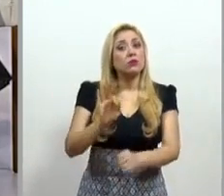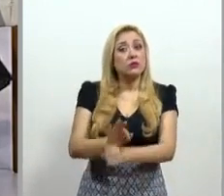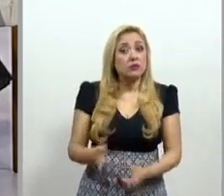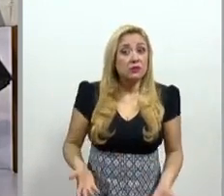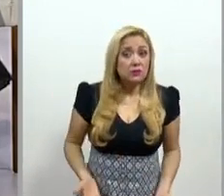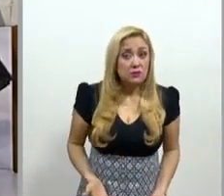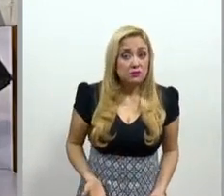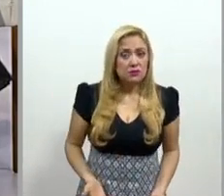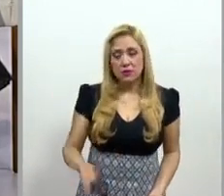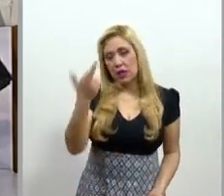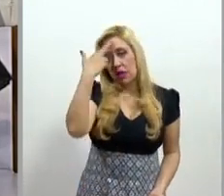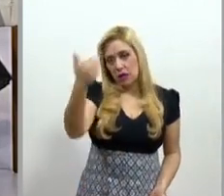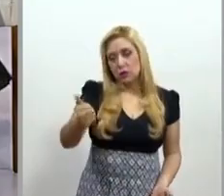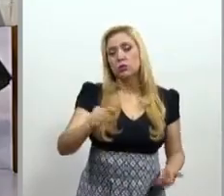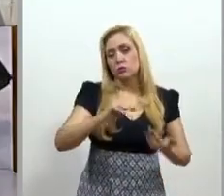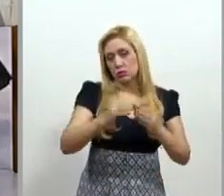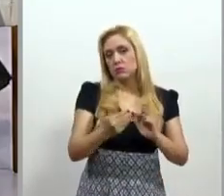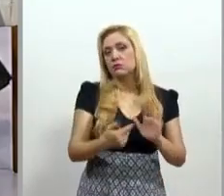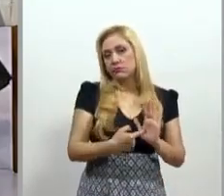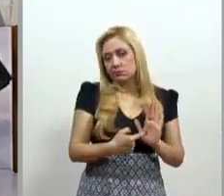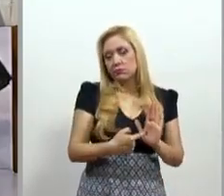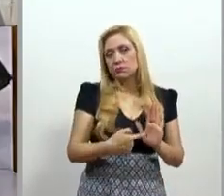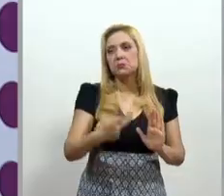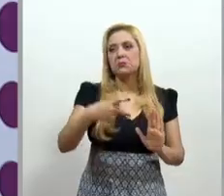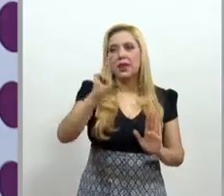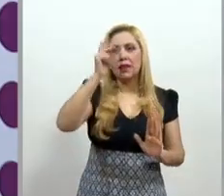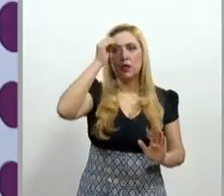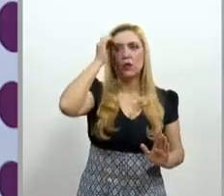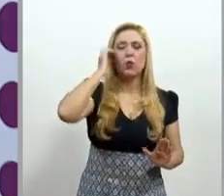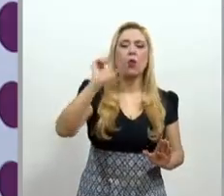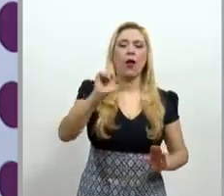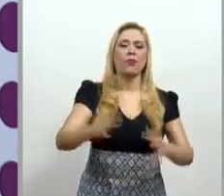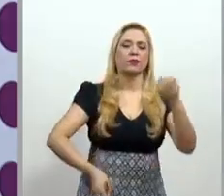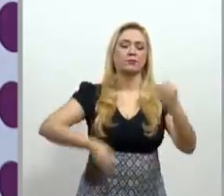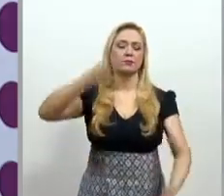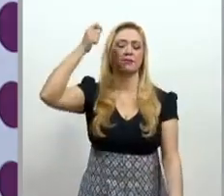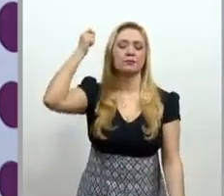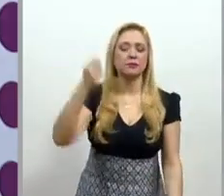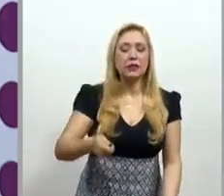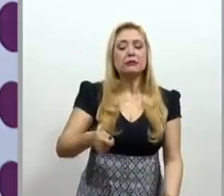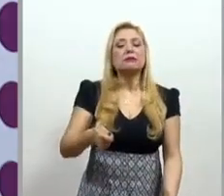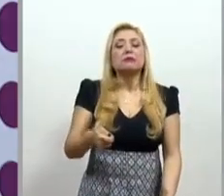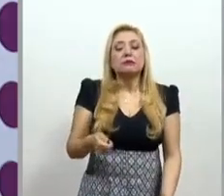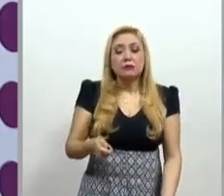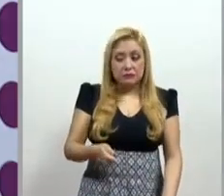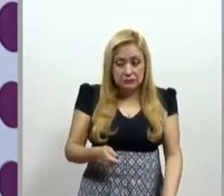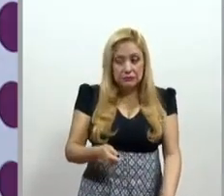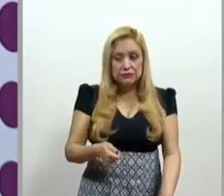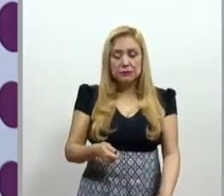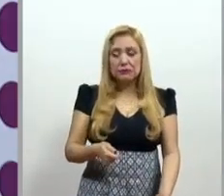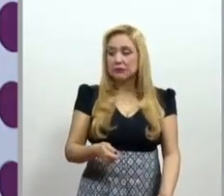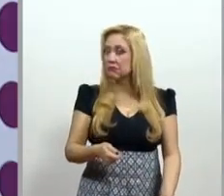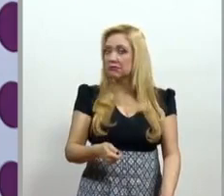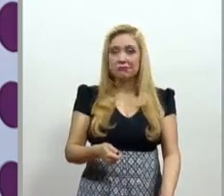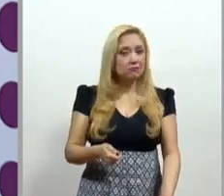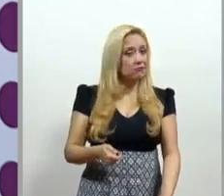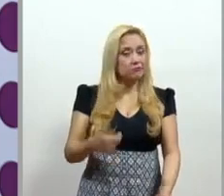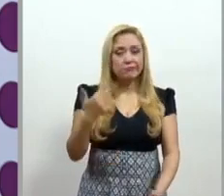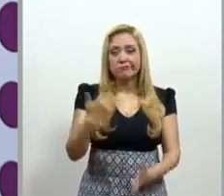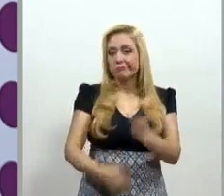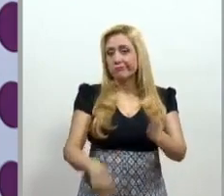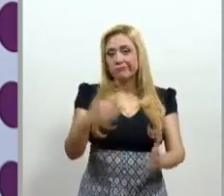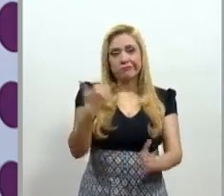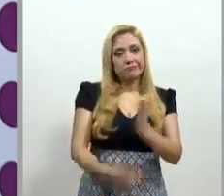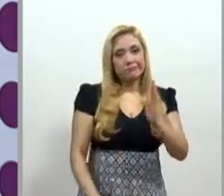está justificado. Pero desde el punto de vista práctico, la realidad es que tenemos que aceptar que nuestro sistema jurídico no está diseñado para ese tipo